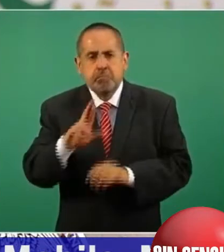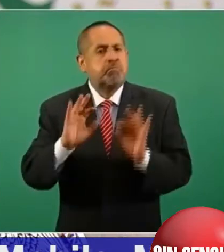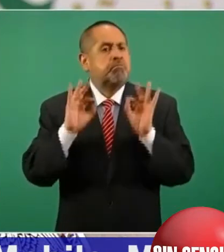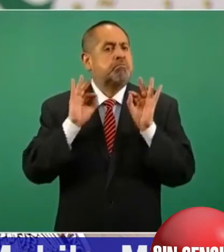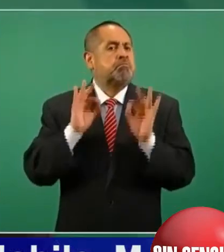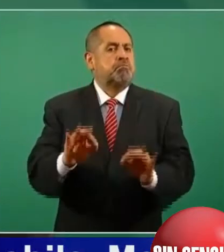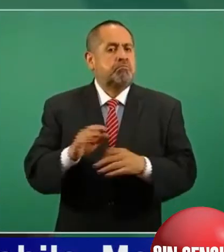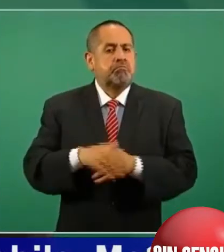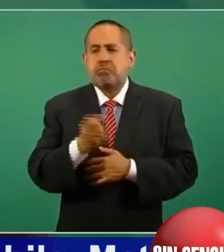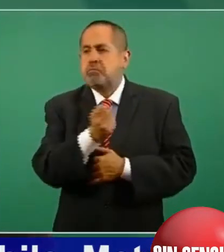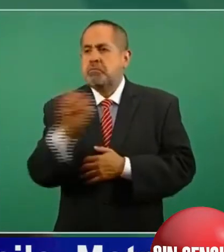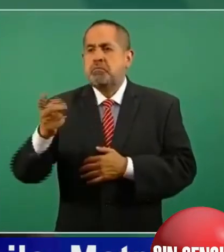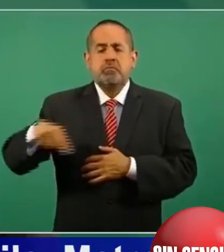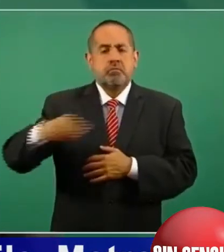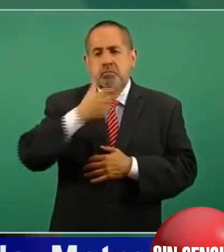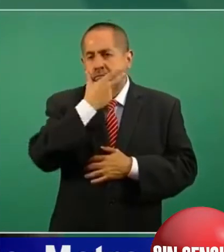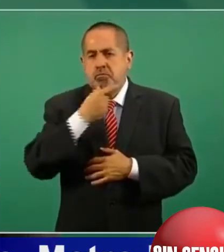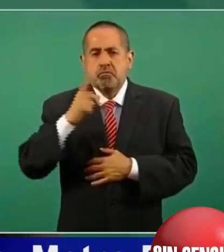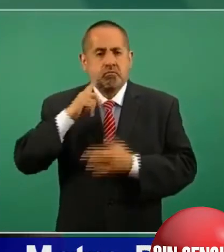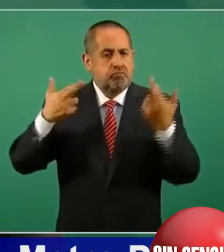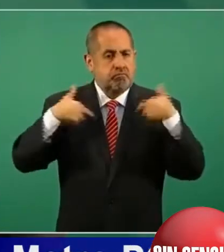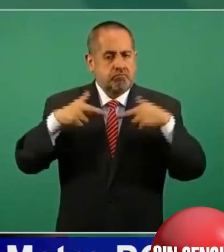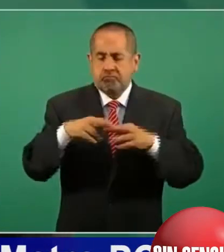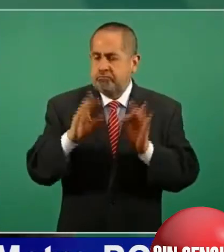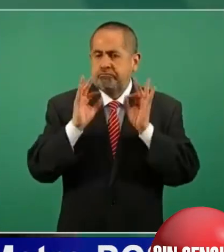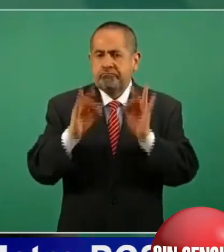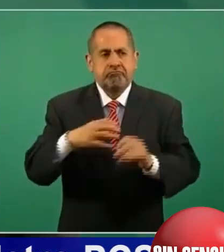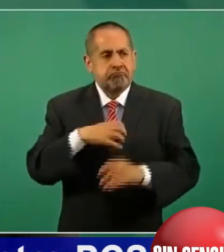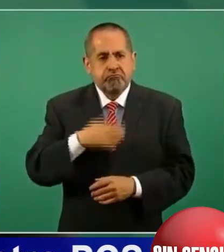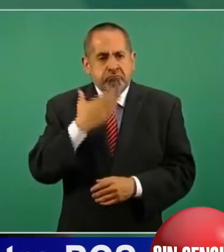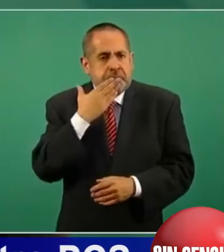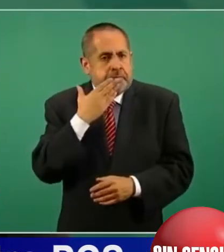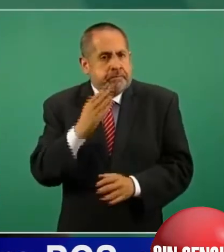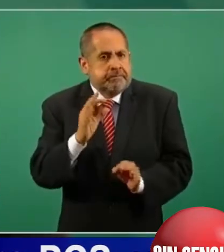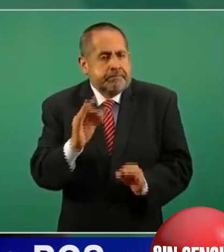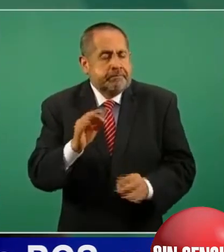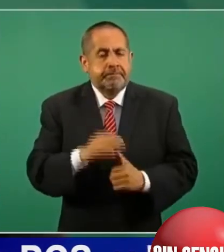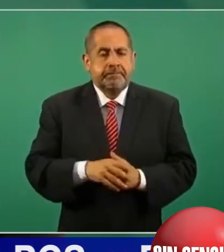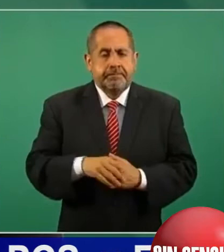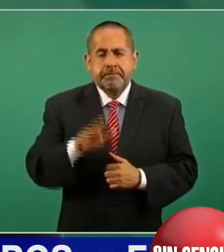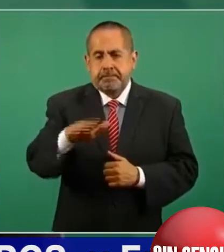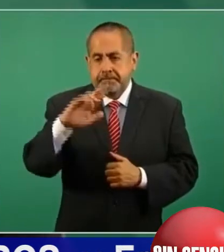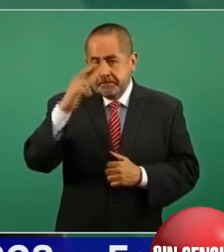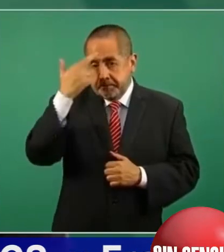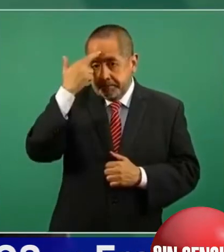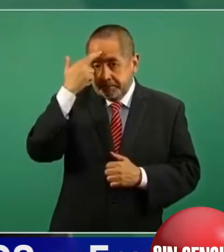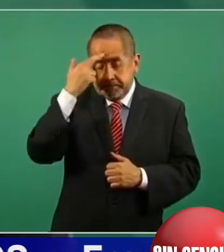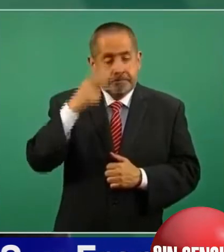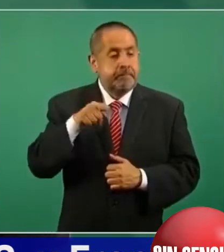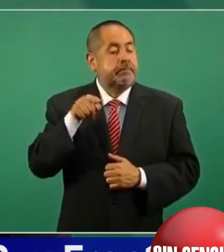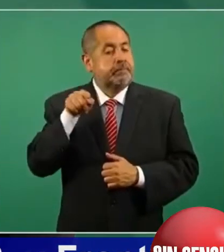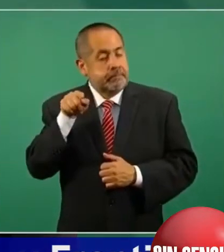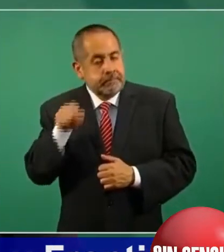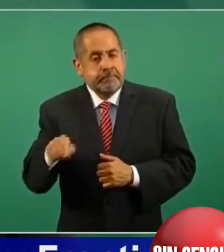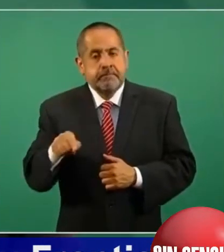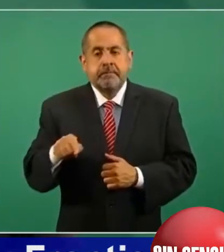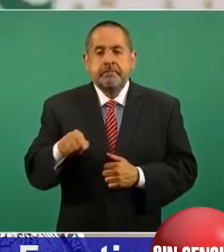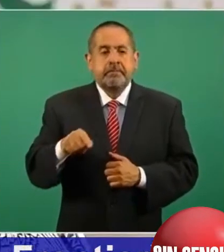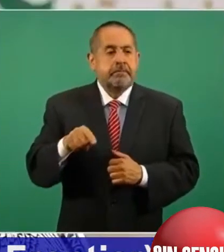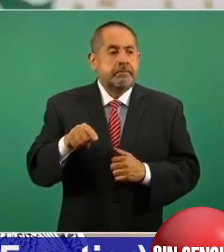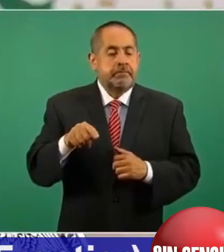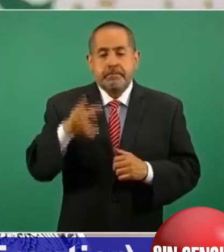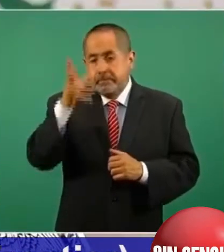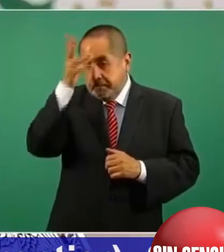por parte de maestras y maestros. Como ustedes recordarán, el programa se hizo para